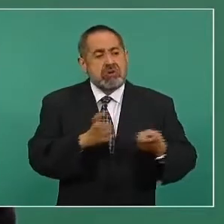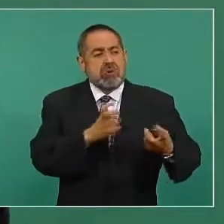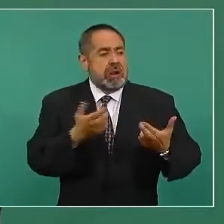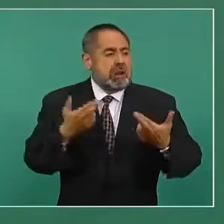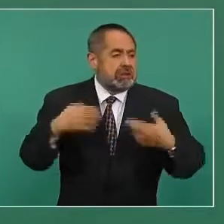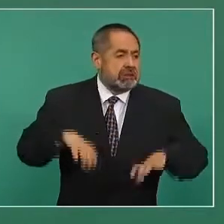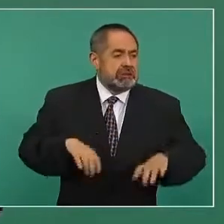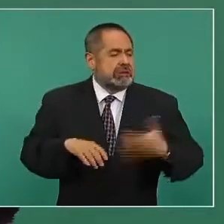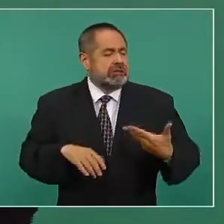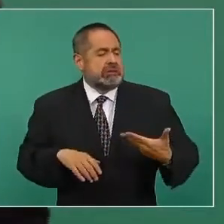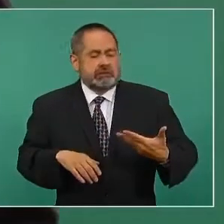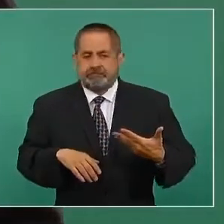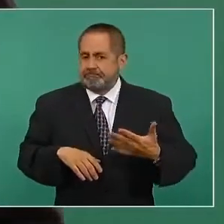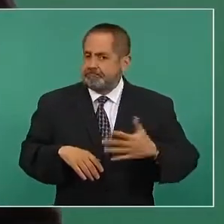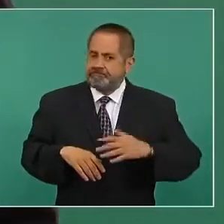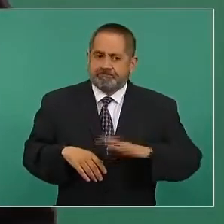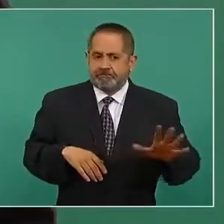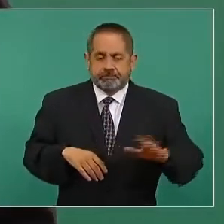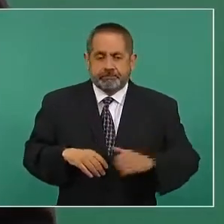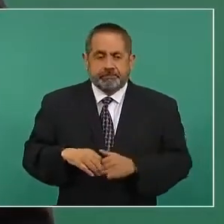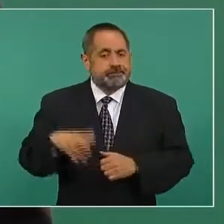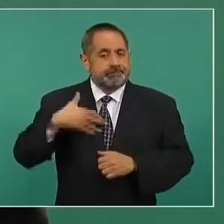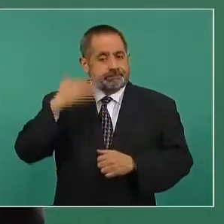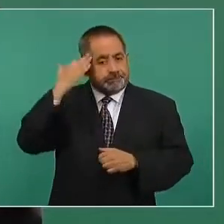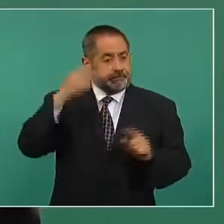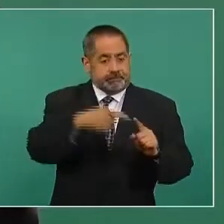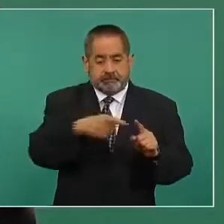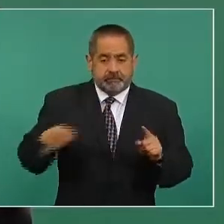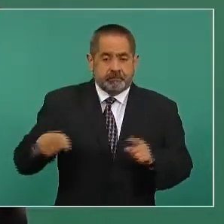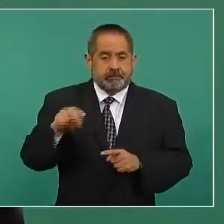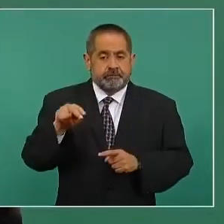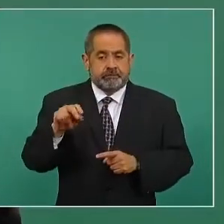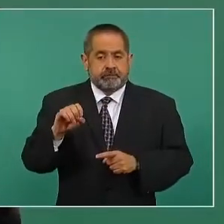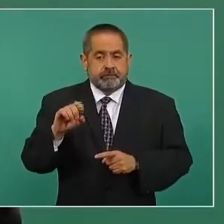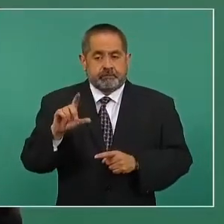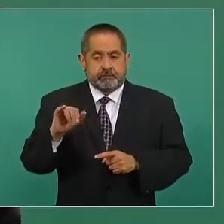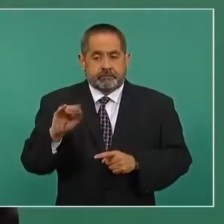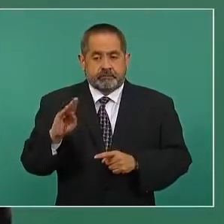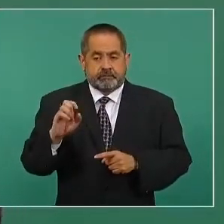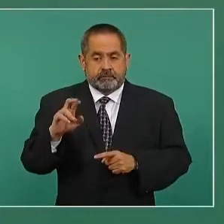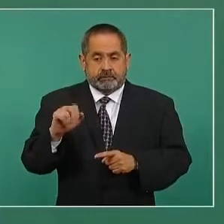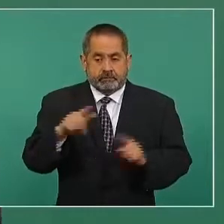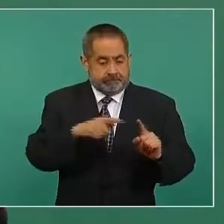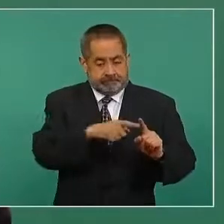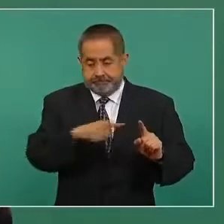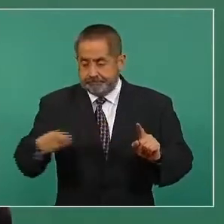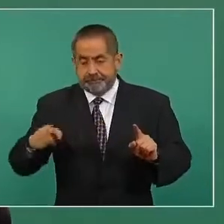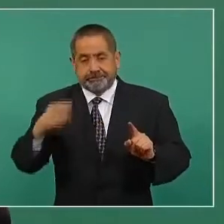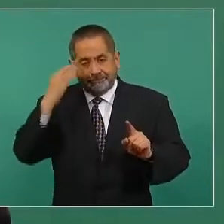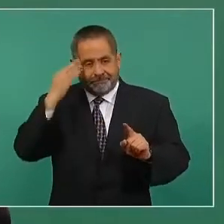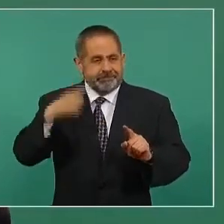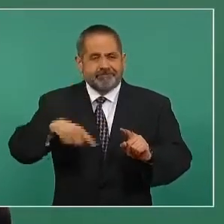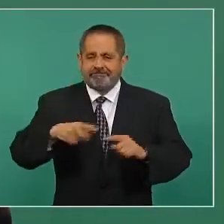Entonces, ¿qué fue lo que hicieron durante el periodo neoliberal? Saquear, robar.